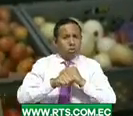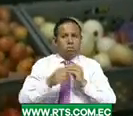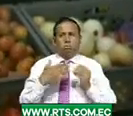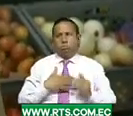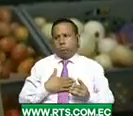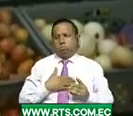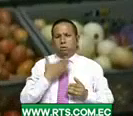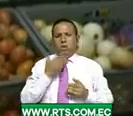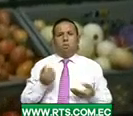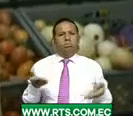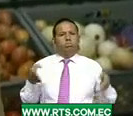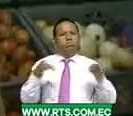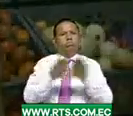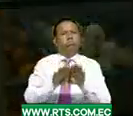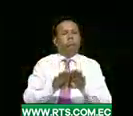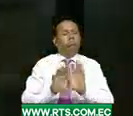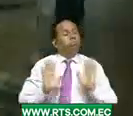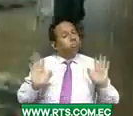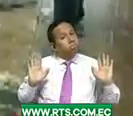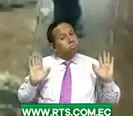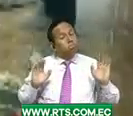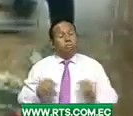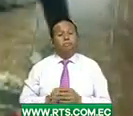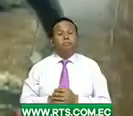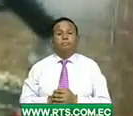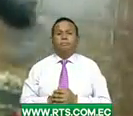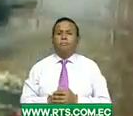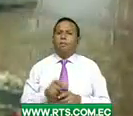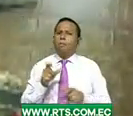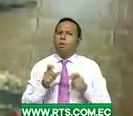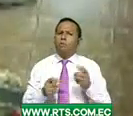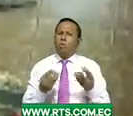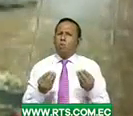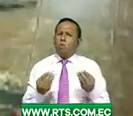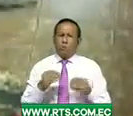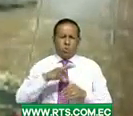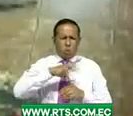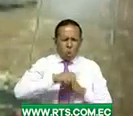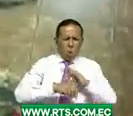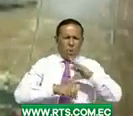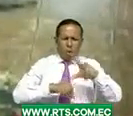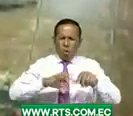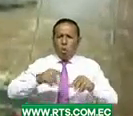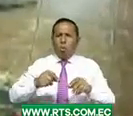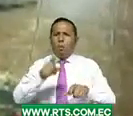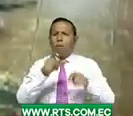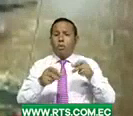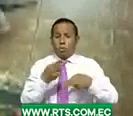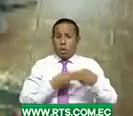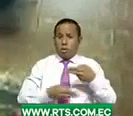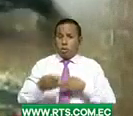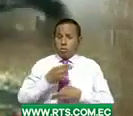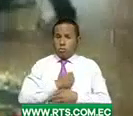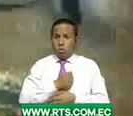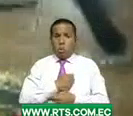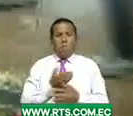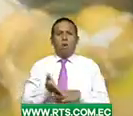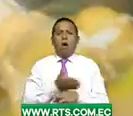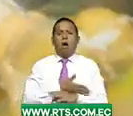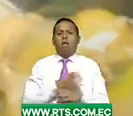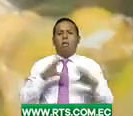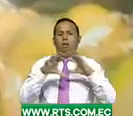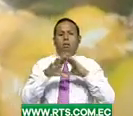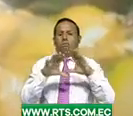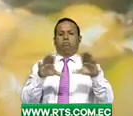con la reja y eso nos toca. Los recurrentes hechos delictivos obligan a los comerciantes a cerrar sus negocios más temprano, lo